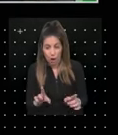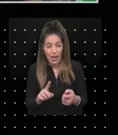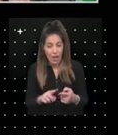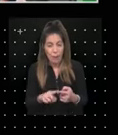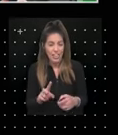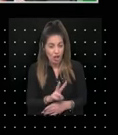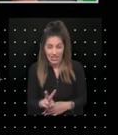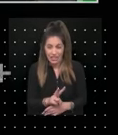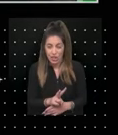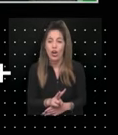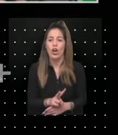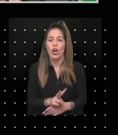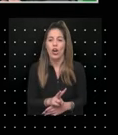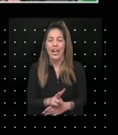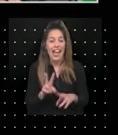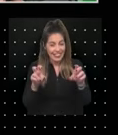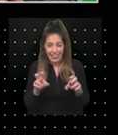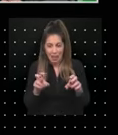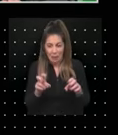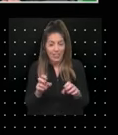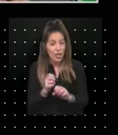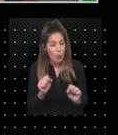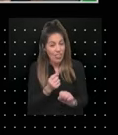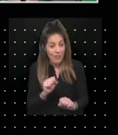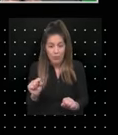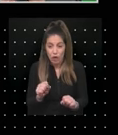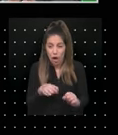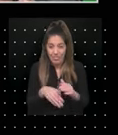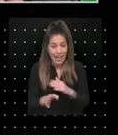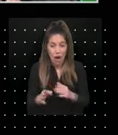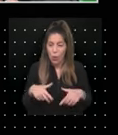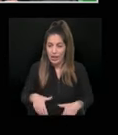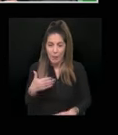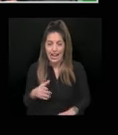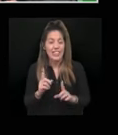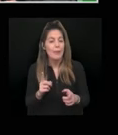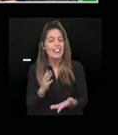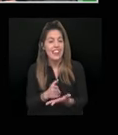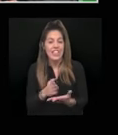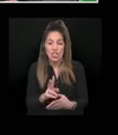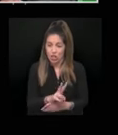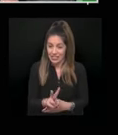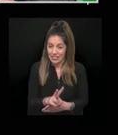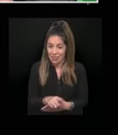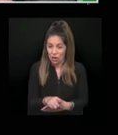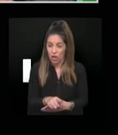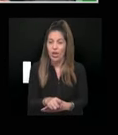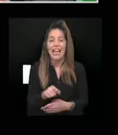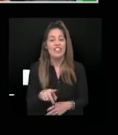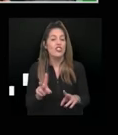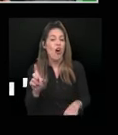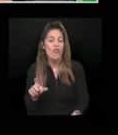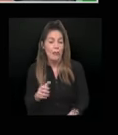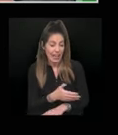asilo. Se rompió el tema de la inviolabilidad de la embajada y el tema del derecho de asilo de Glass. Eso, obviamente,